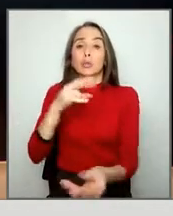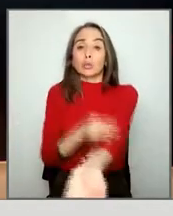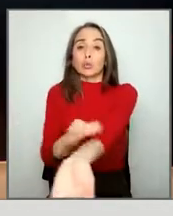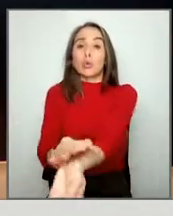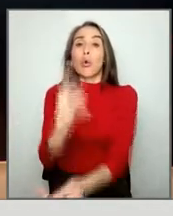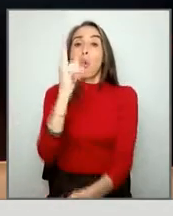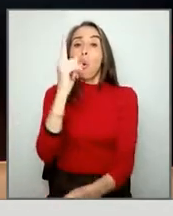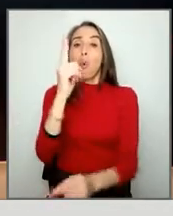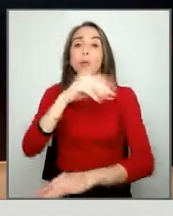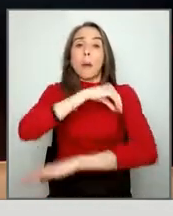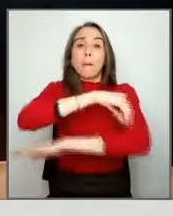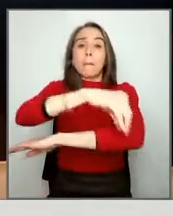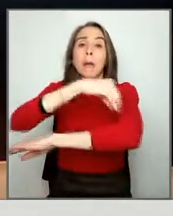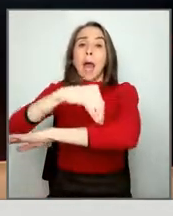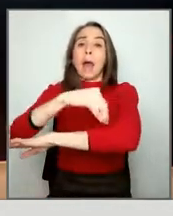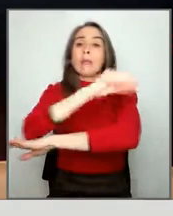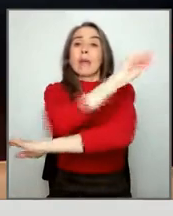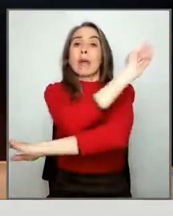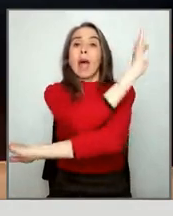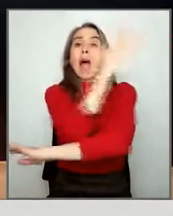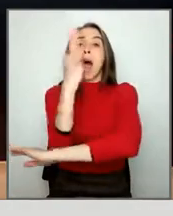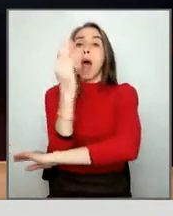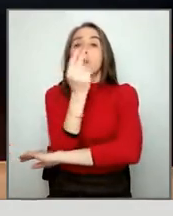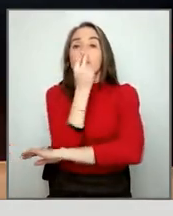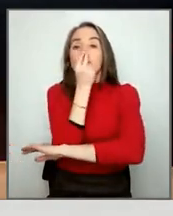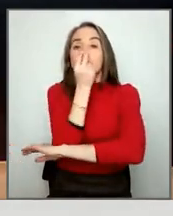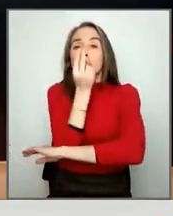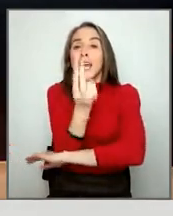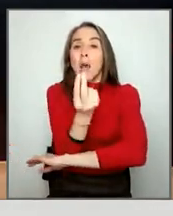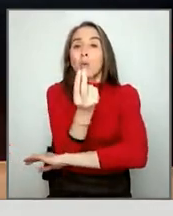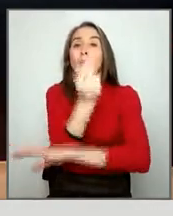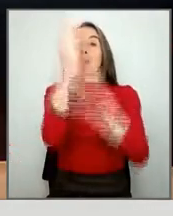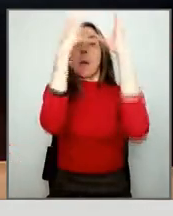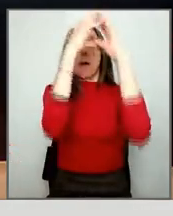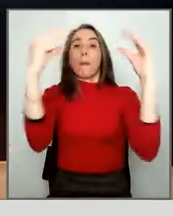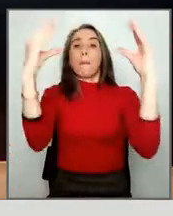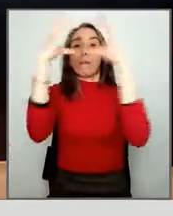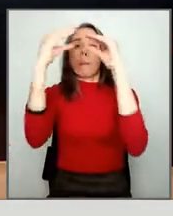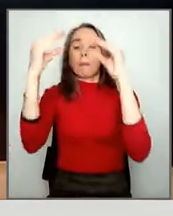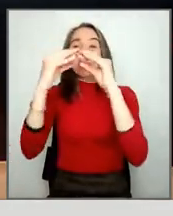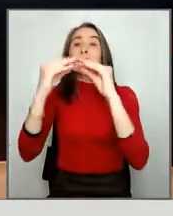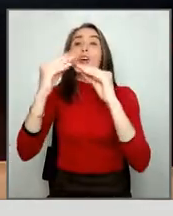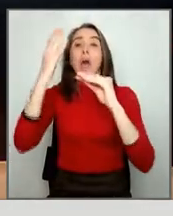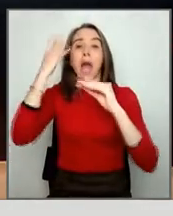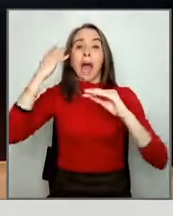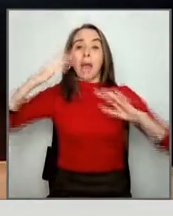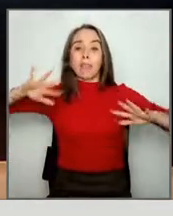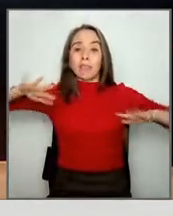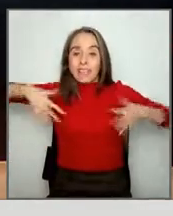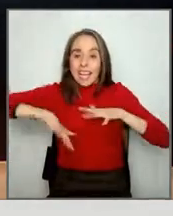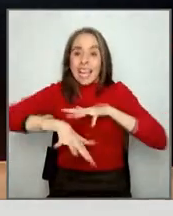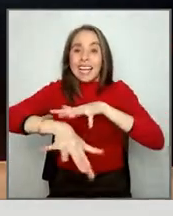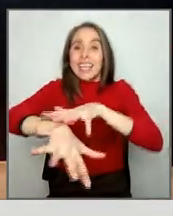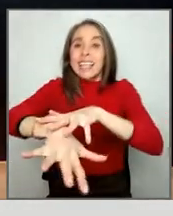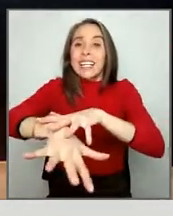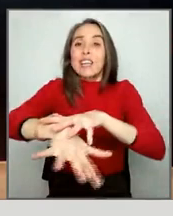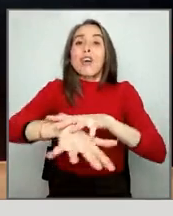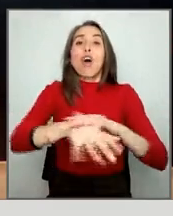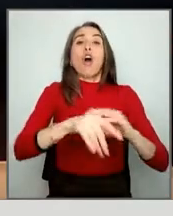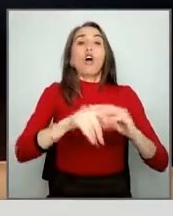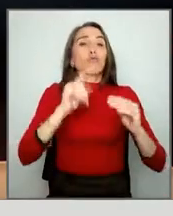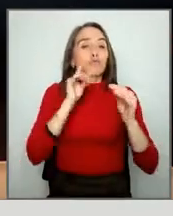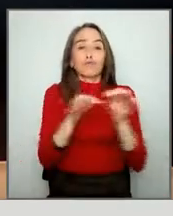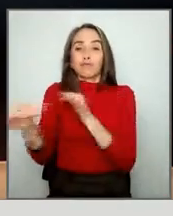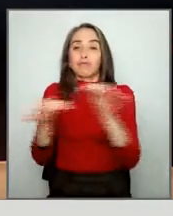plantación de eucaliptos y Pino que ha terminado con las cuencas que abastecían a muchas familias por lo tanto